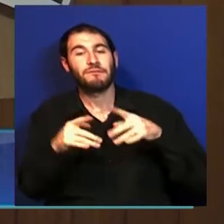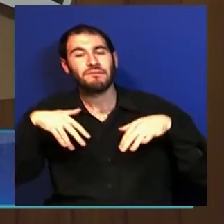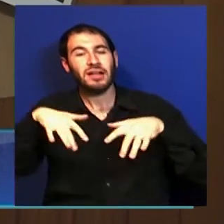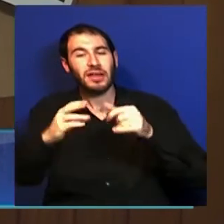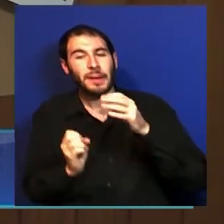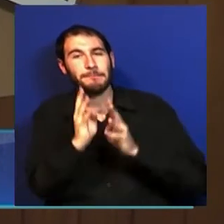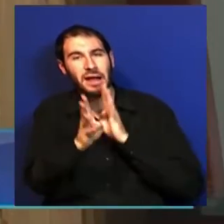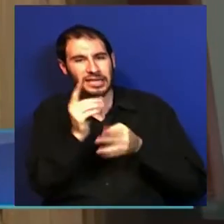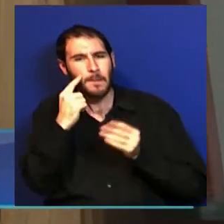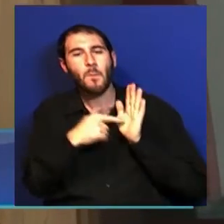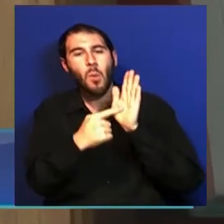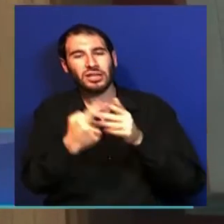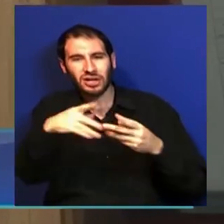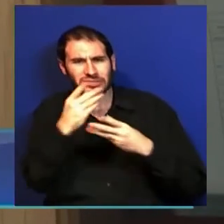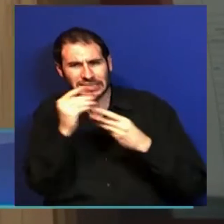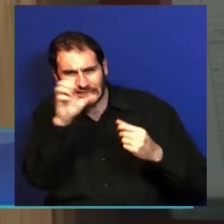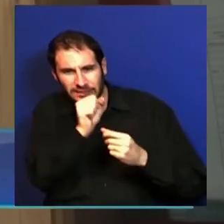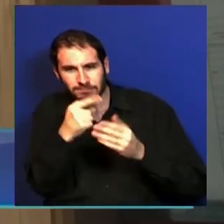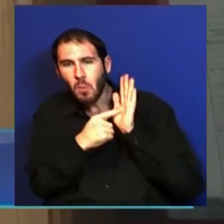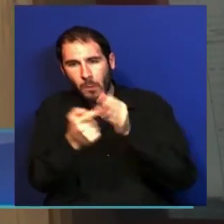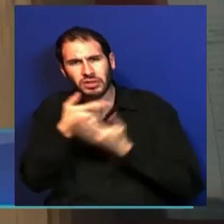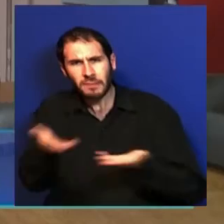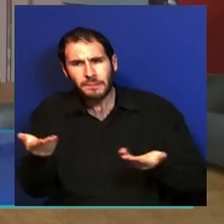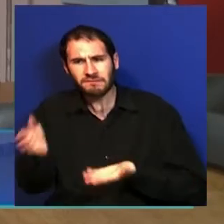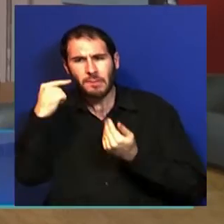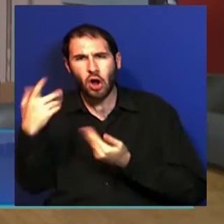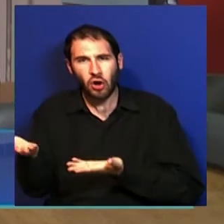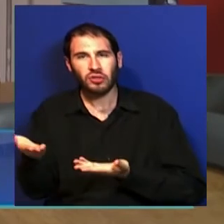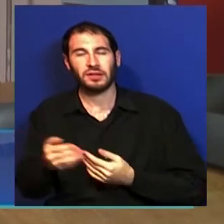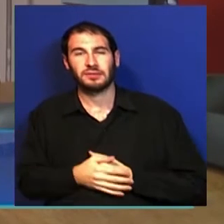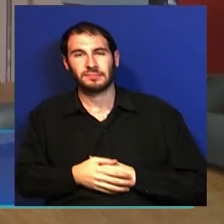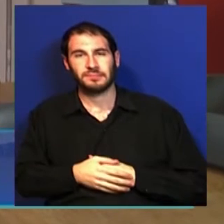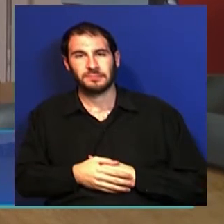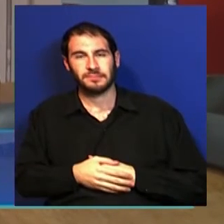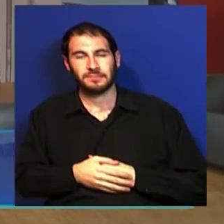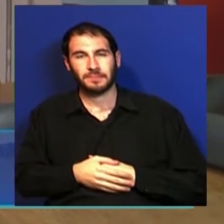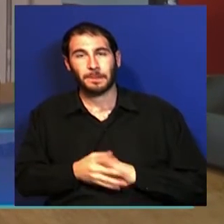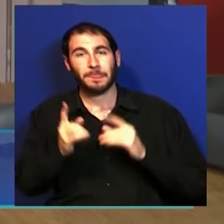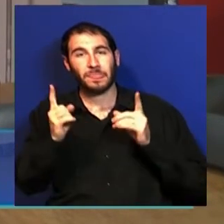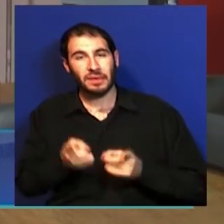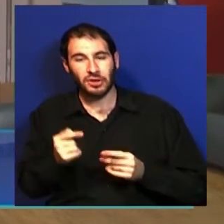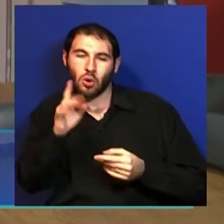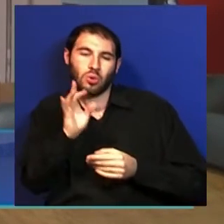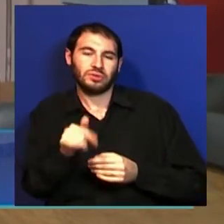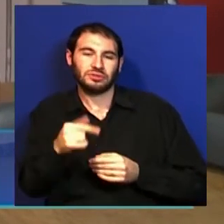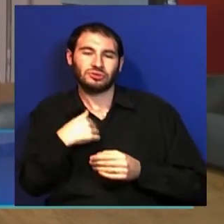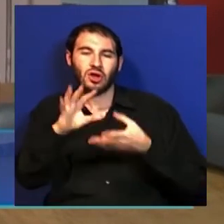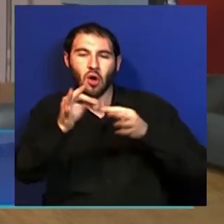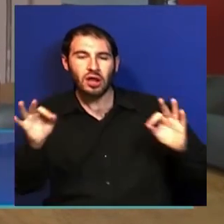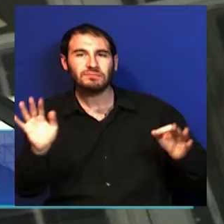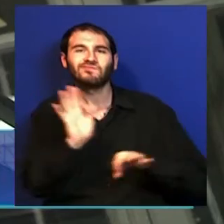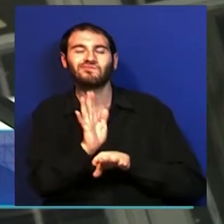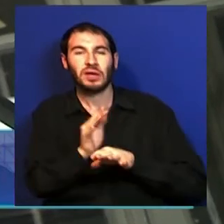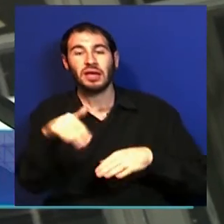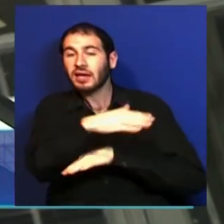es visibilizar lo invisible, digamos, que hacer que se escuchen esas voces que no se escuchan Y nada, nosotros tenemos un eslogan, es que